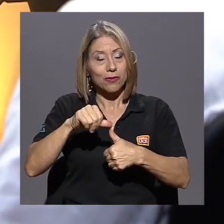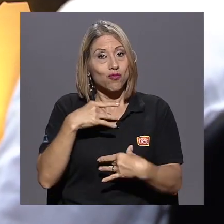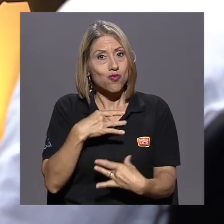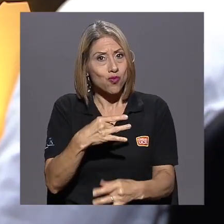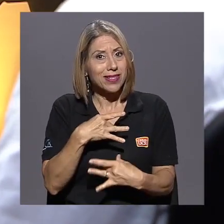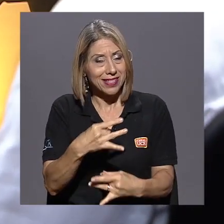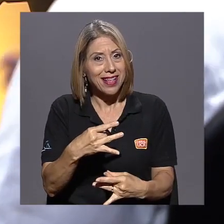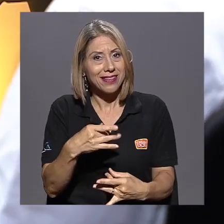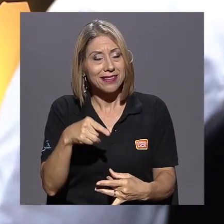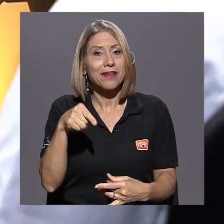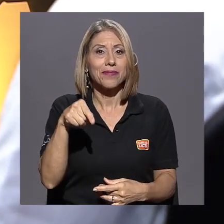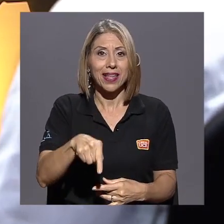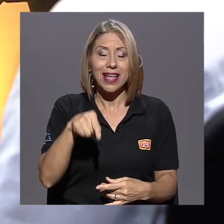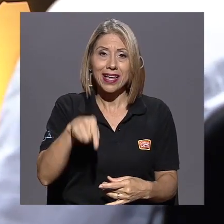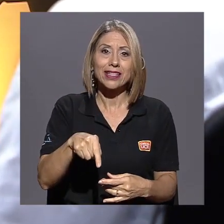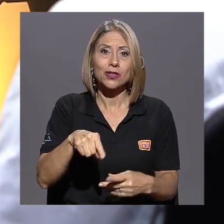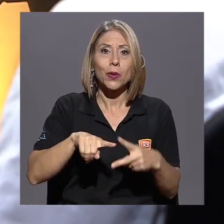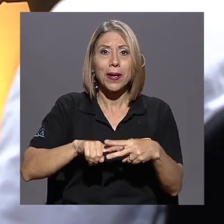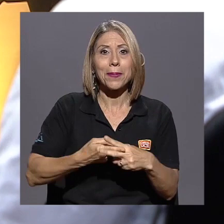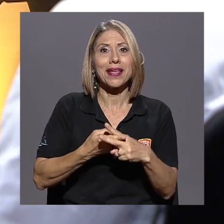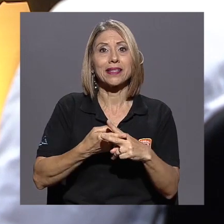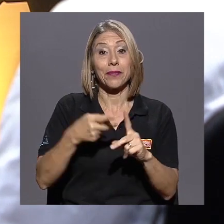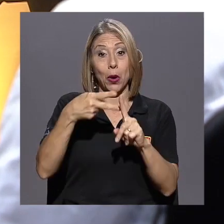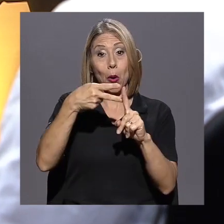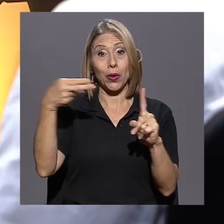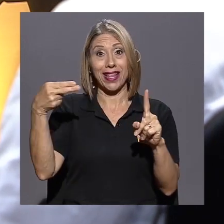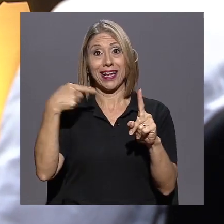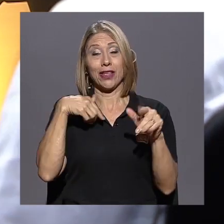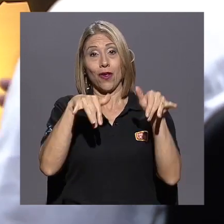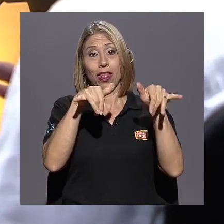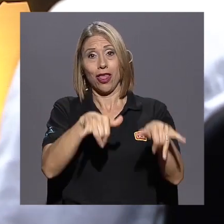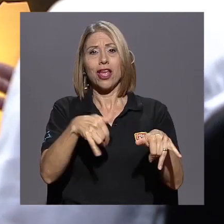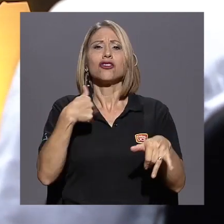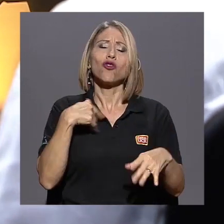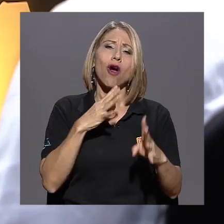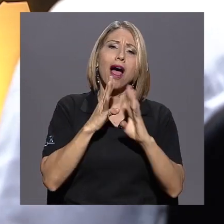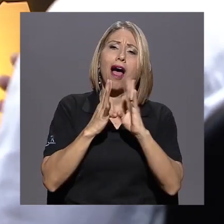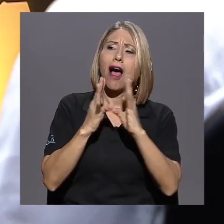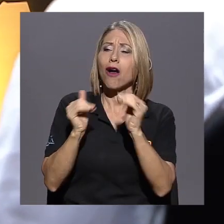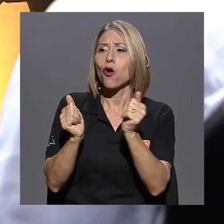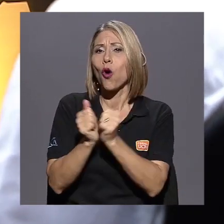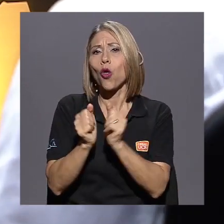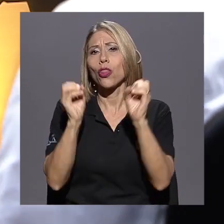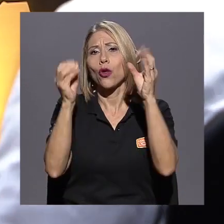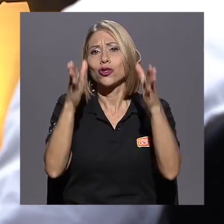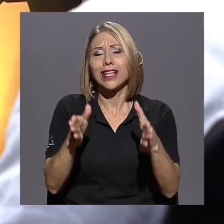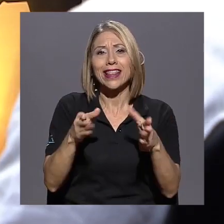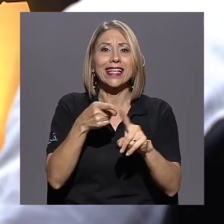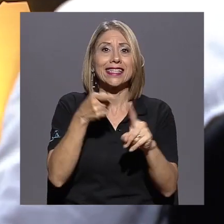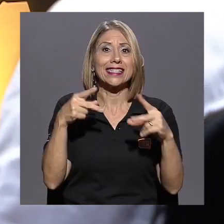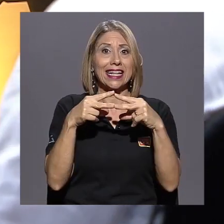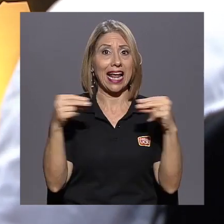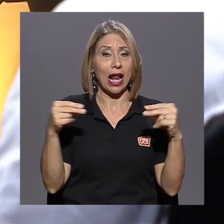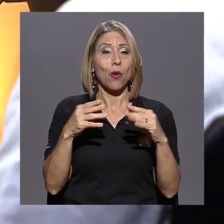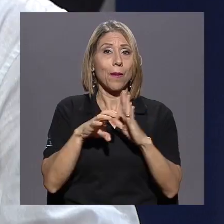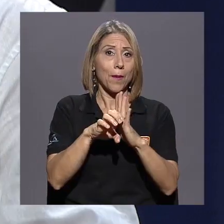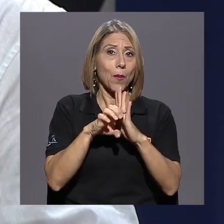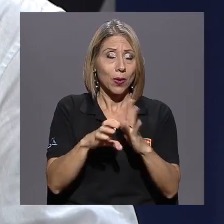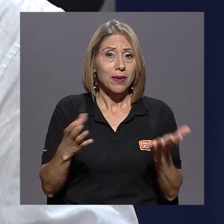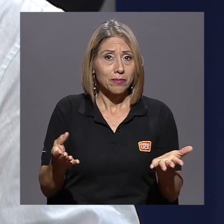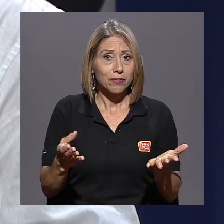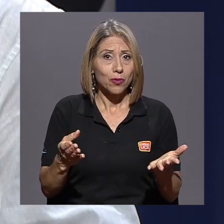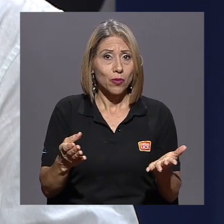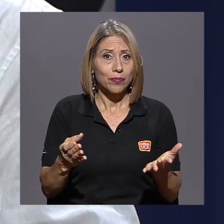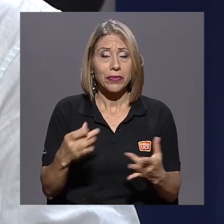interesante este empieza en el hotel donde está alojado y empiezo a charlar con algunos docentes que vienen tienen cara agua por ejemplo entonces